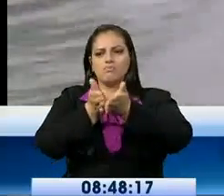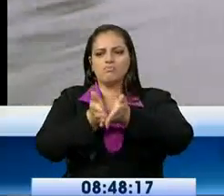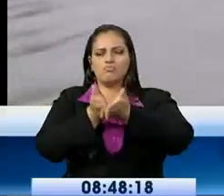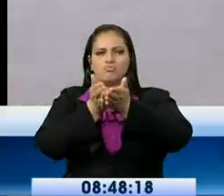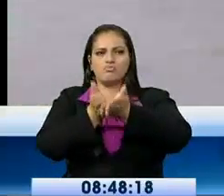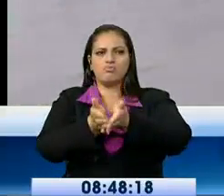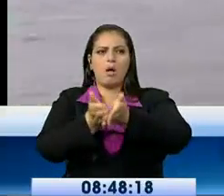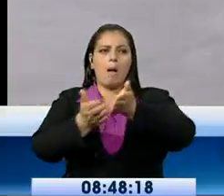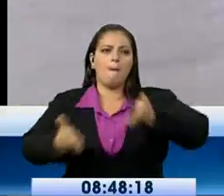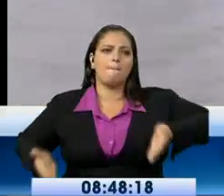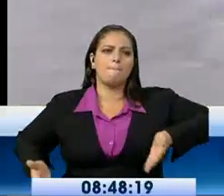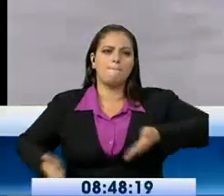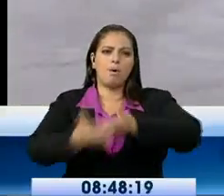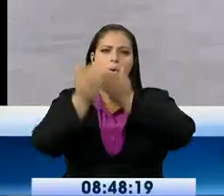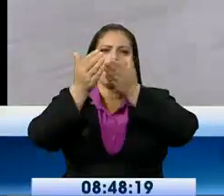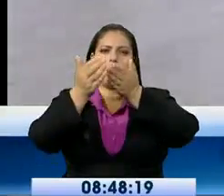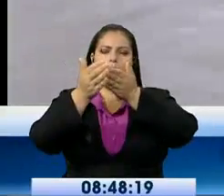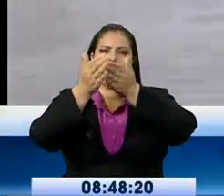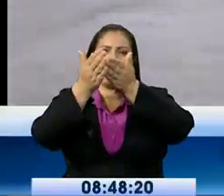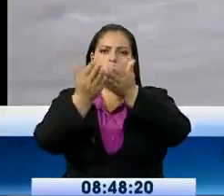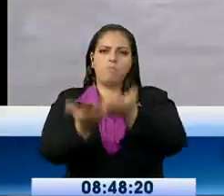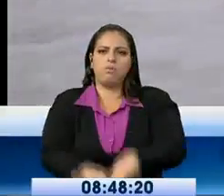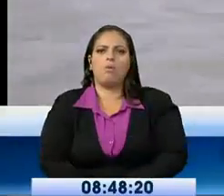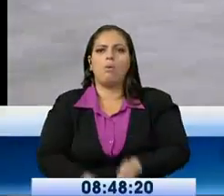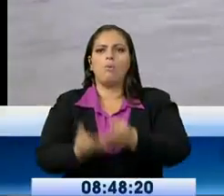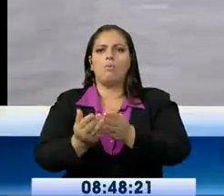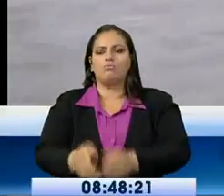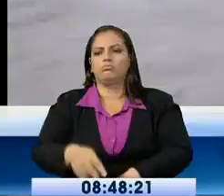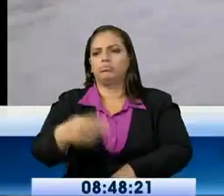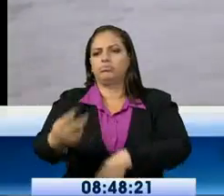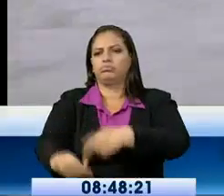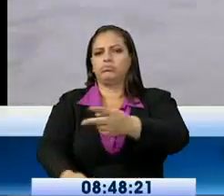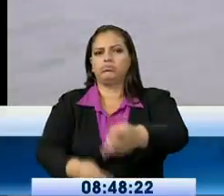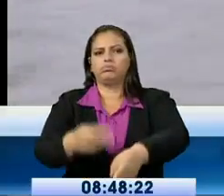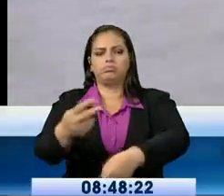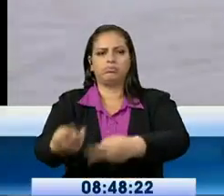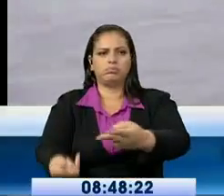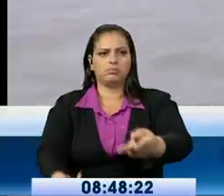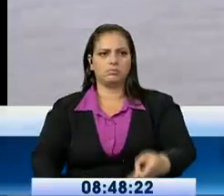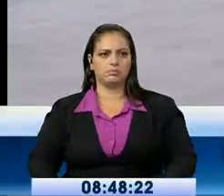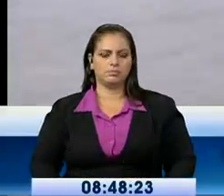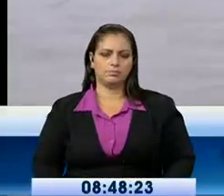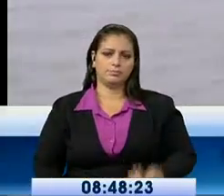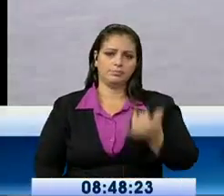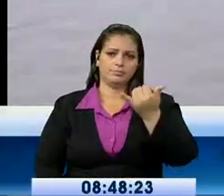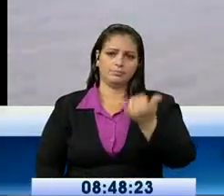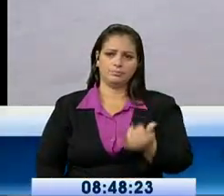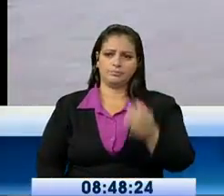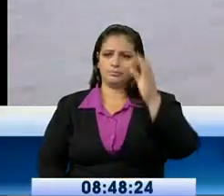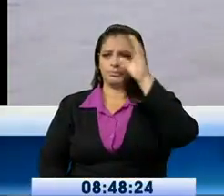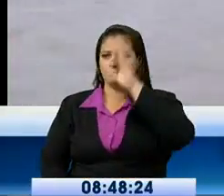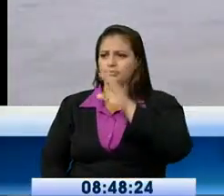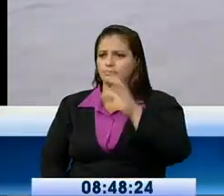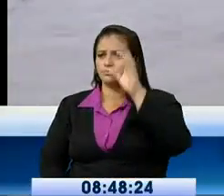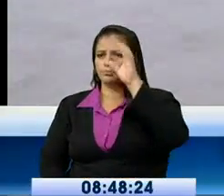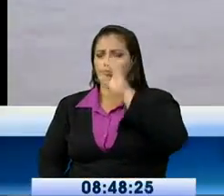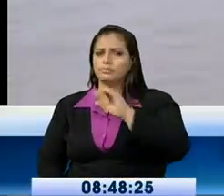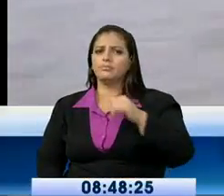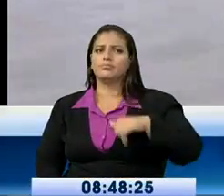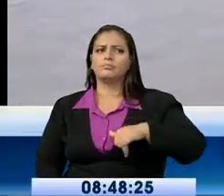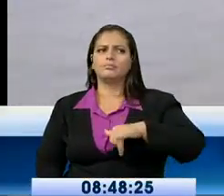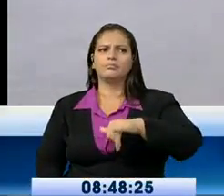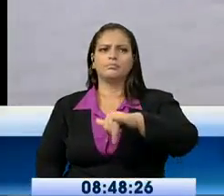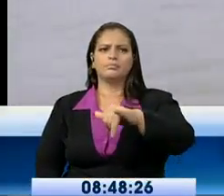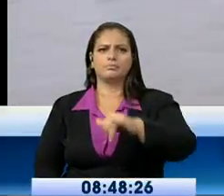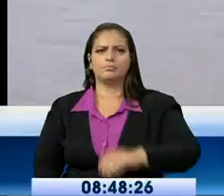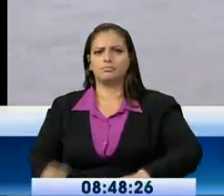búsqueda. Estamos desplegando al momento 2 unidades con infantes de marina que van a continuar durante el transcurso tanto de la mañana como del